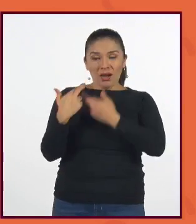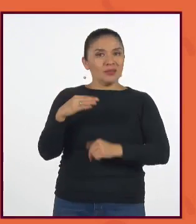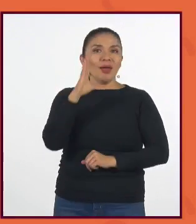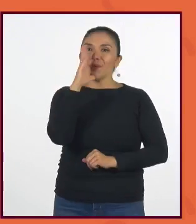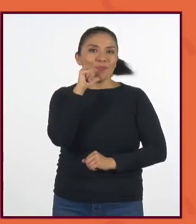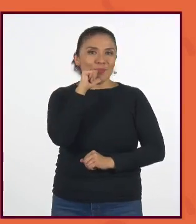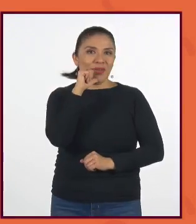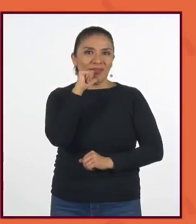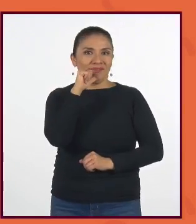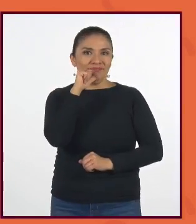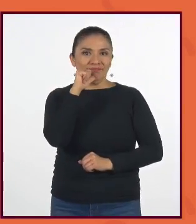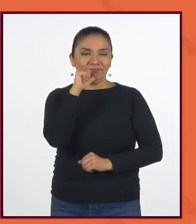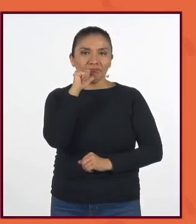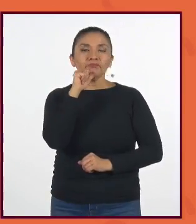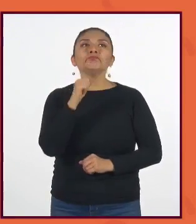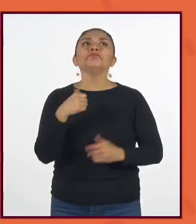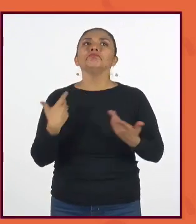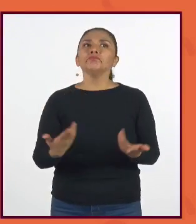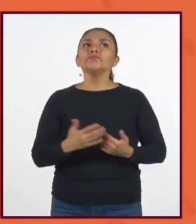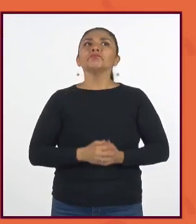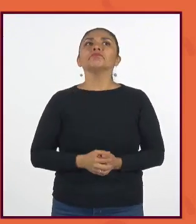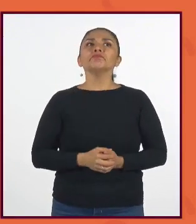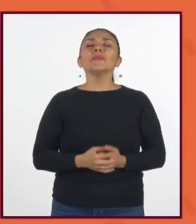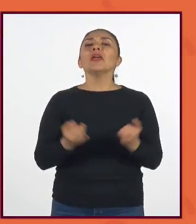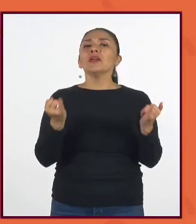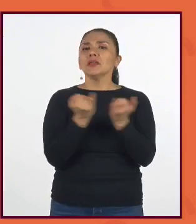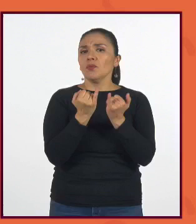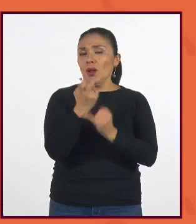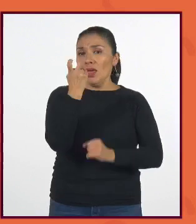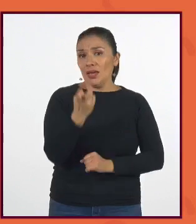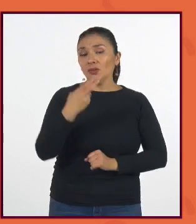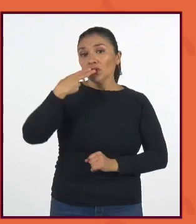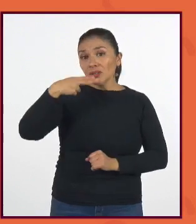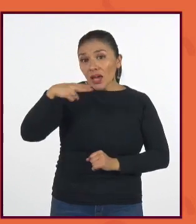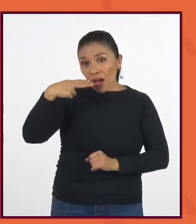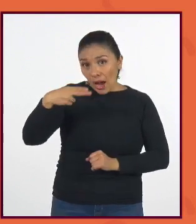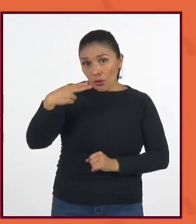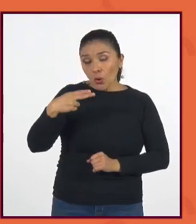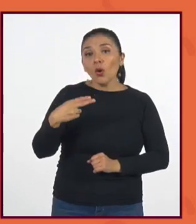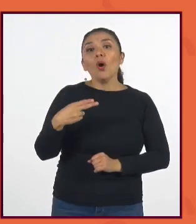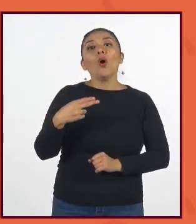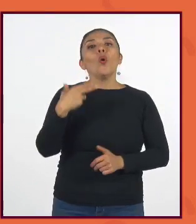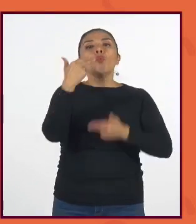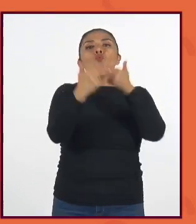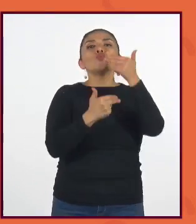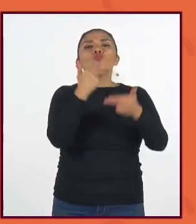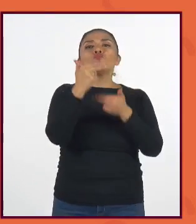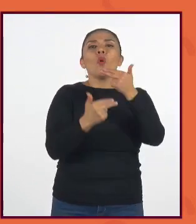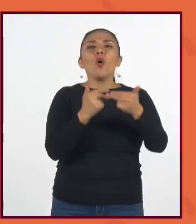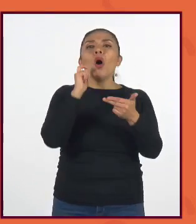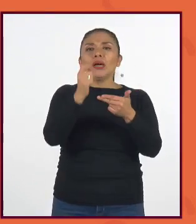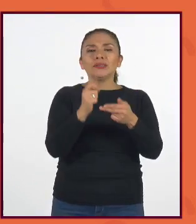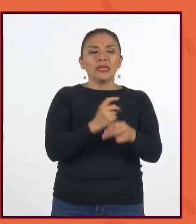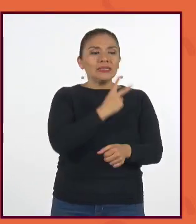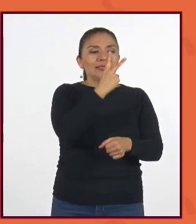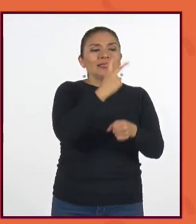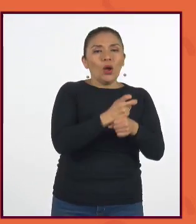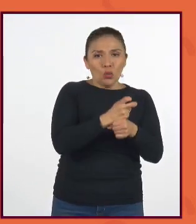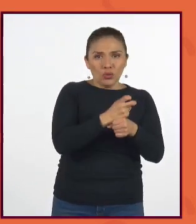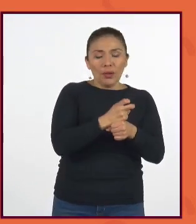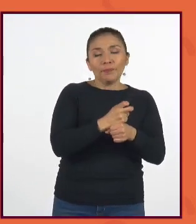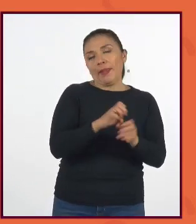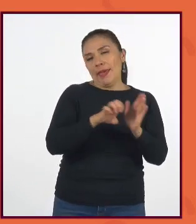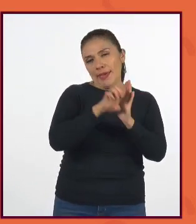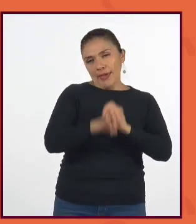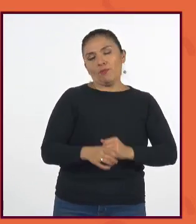Y lo que comentábamos, el tabaco, humo de segunda y tercera mano. O sea, quiere decir que nos va a afectar también a